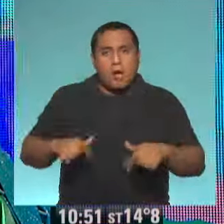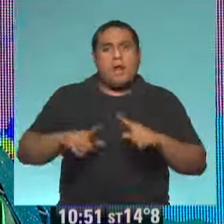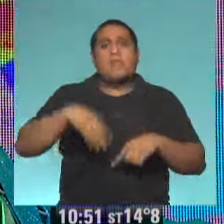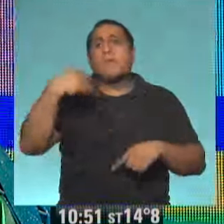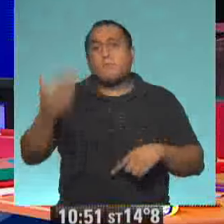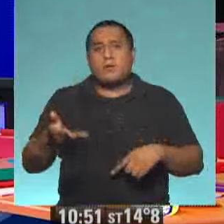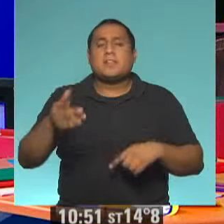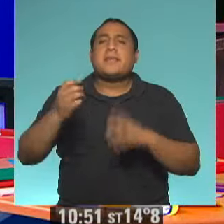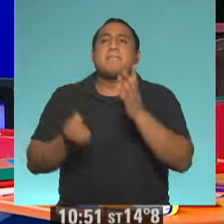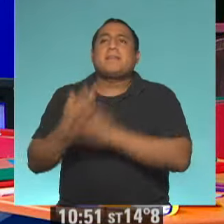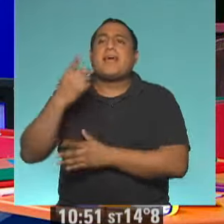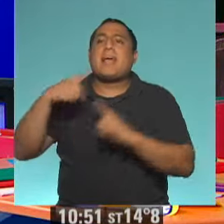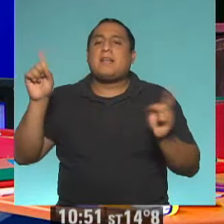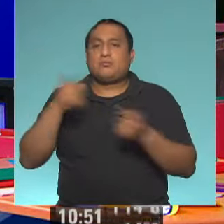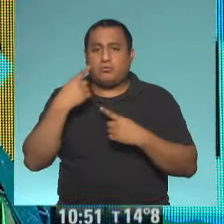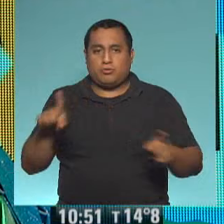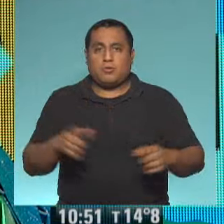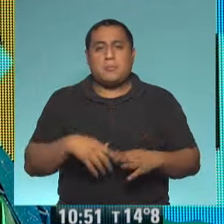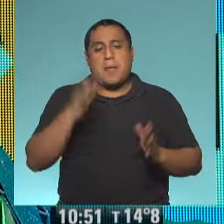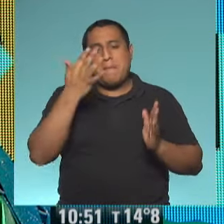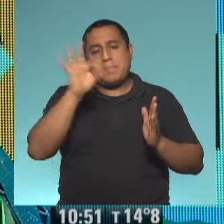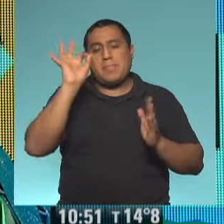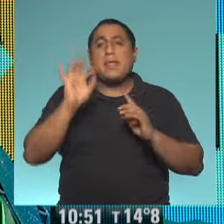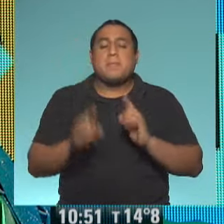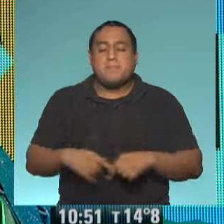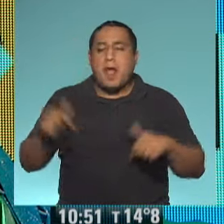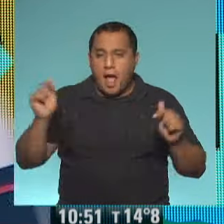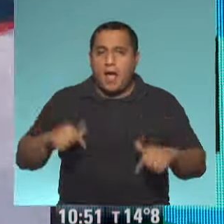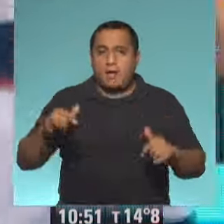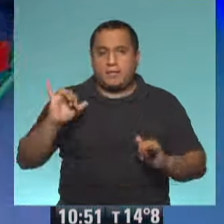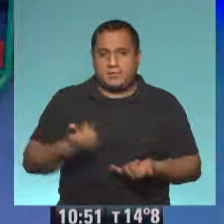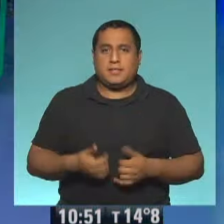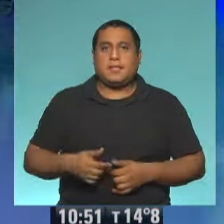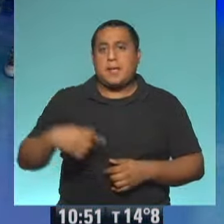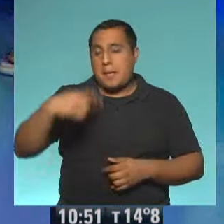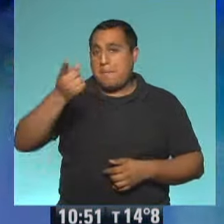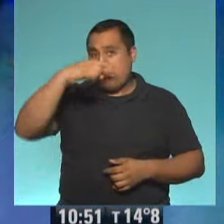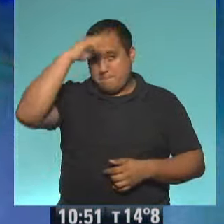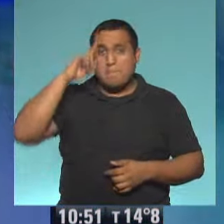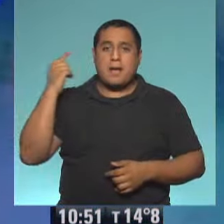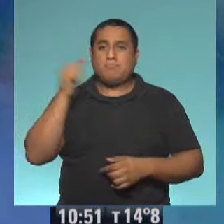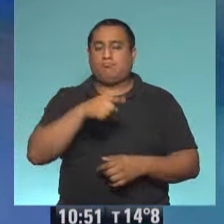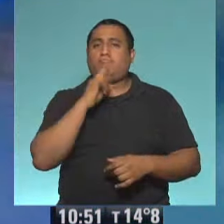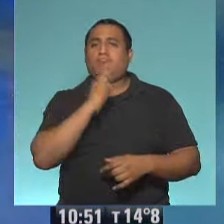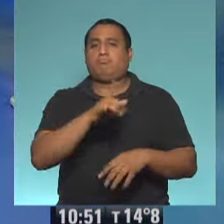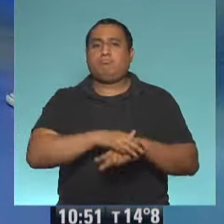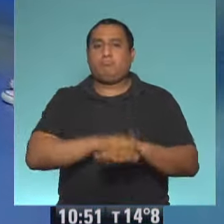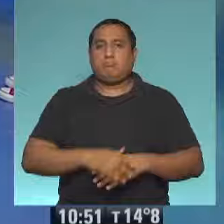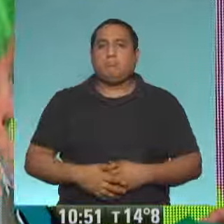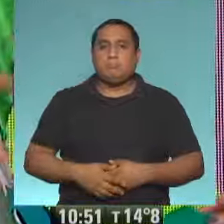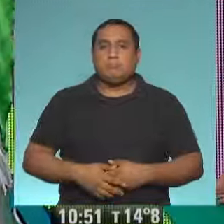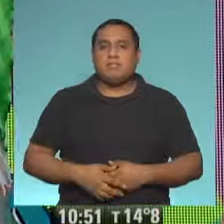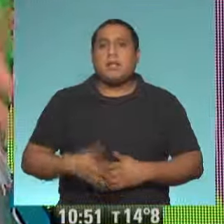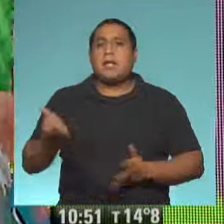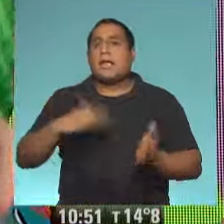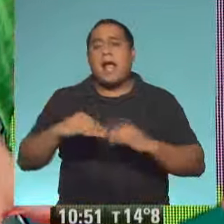pongo que lo tenga. Ponele un tilde, ya está. Vamos a hacer el estandarte. Perfecto. Bueno, Maga se ocupa estandarte. El estandarte. Ahí está, entonces. Bueno, en casa preparan un